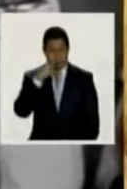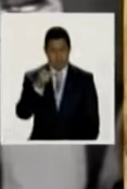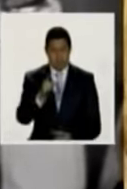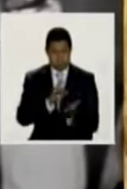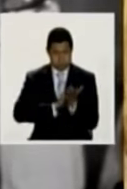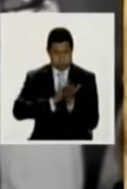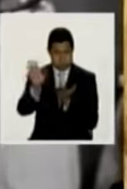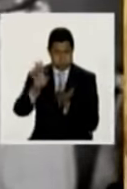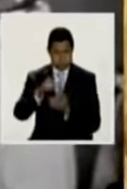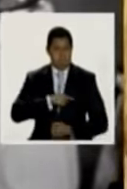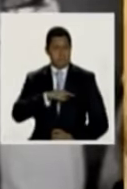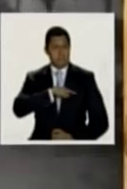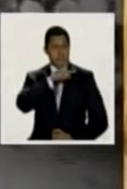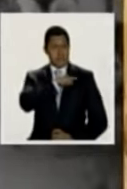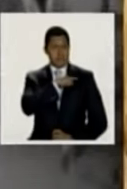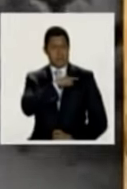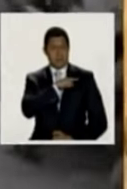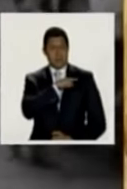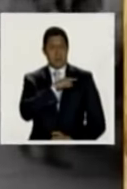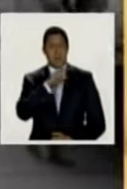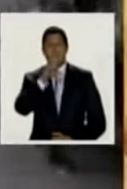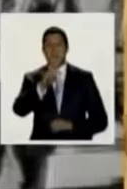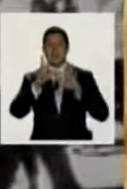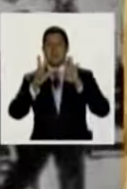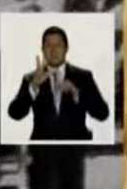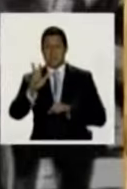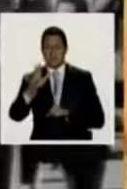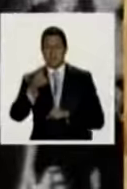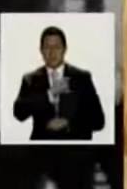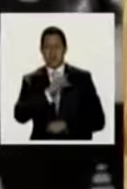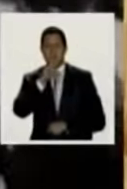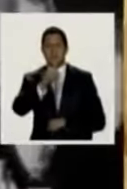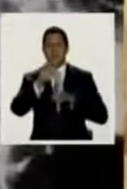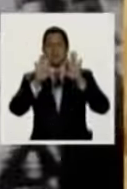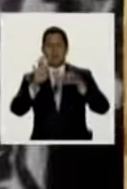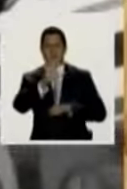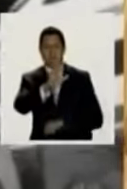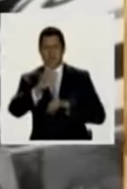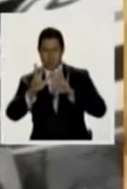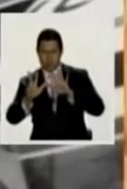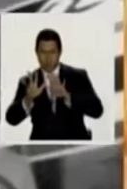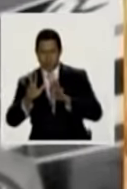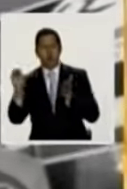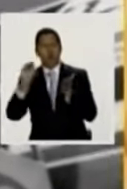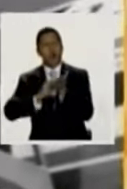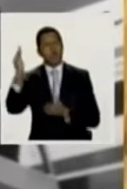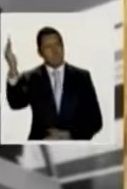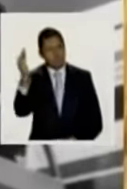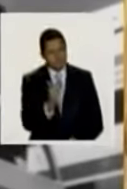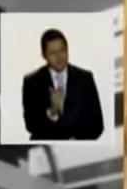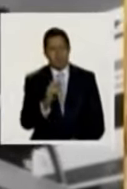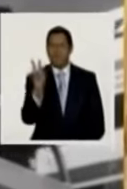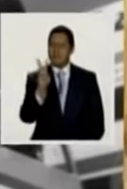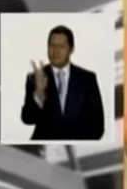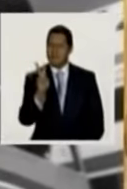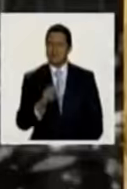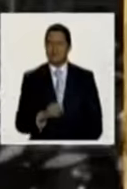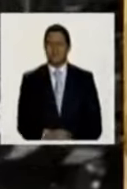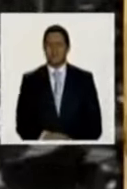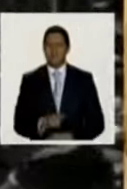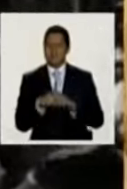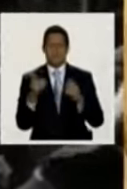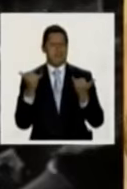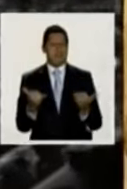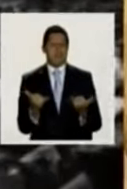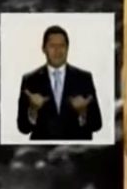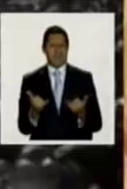Luego del derrocamiento de Marcos Pérez Jiménez, el 23 de enero de 1958, Rómulo Gallegos regresa a Venezuela, pero